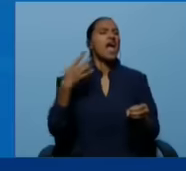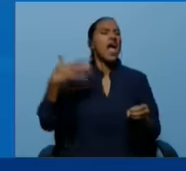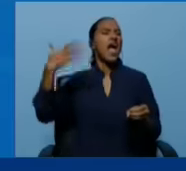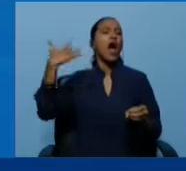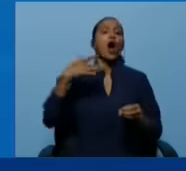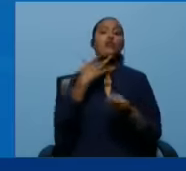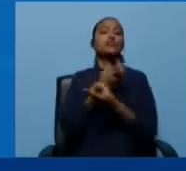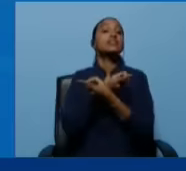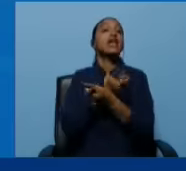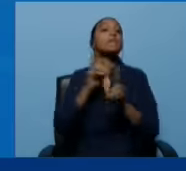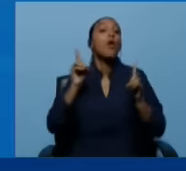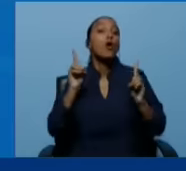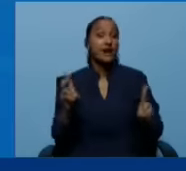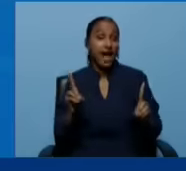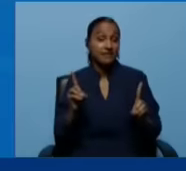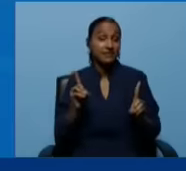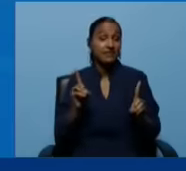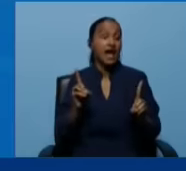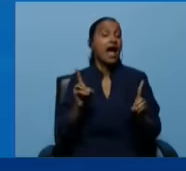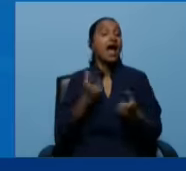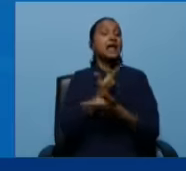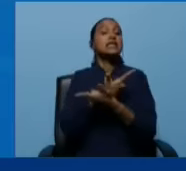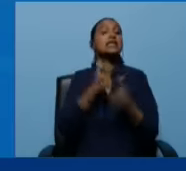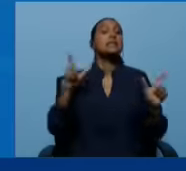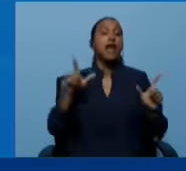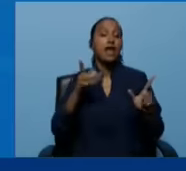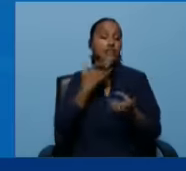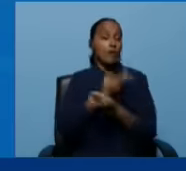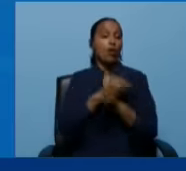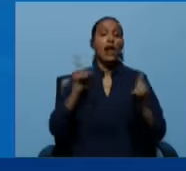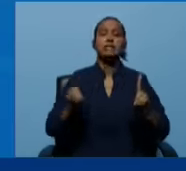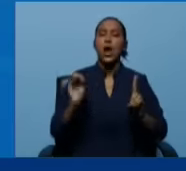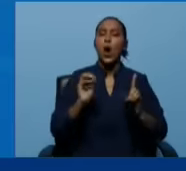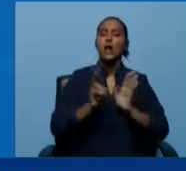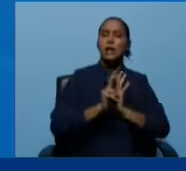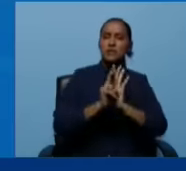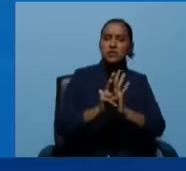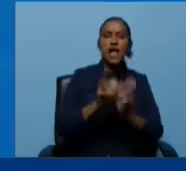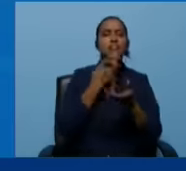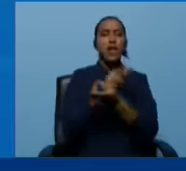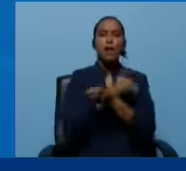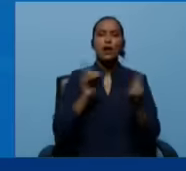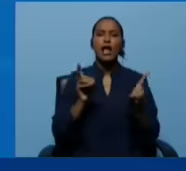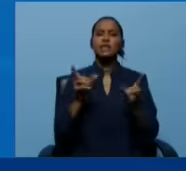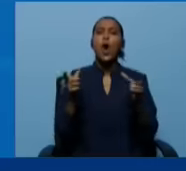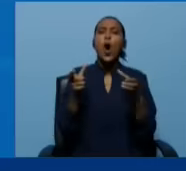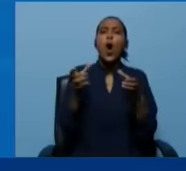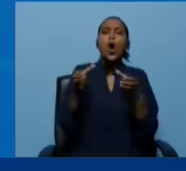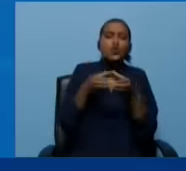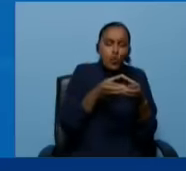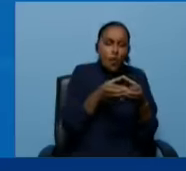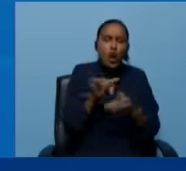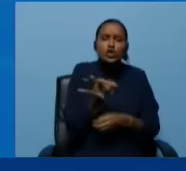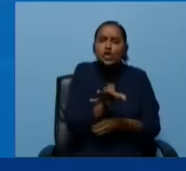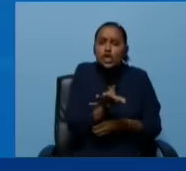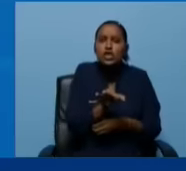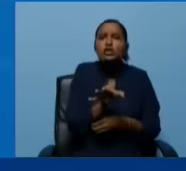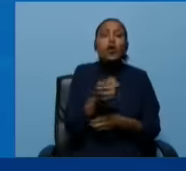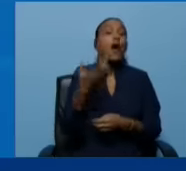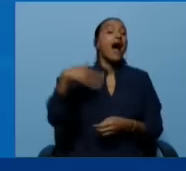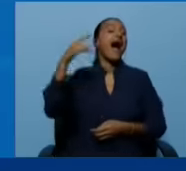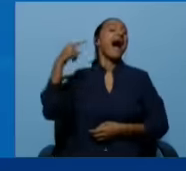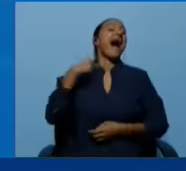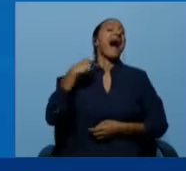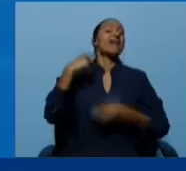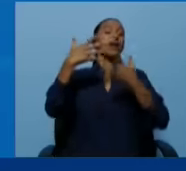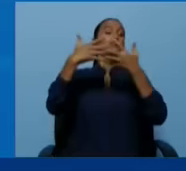democracia burguesa liberal, democracia representativa, democracia de minoría. El antiguo concepto, pues, ya